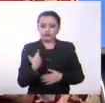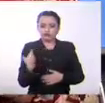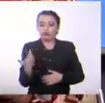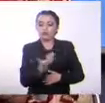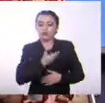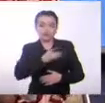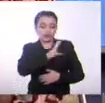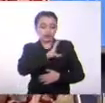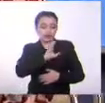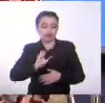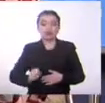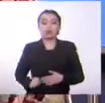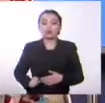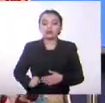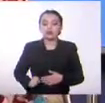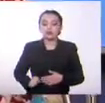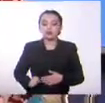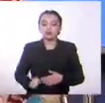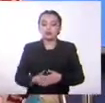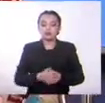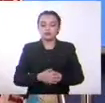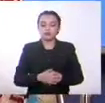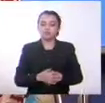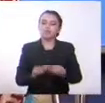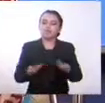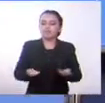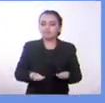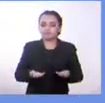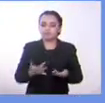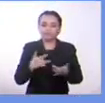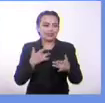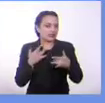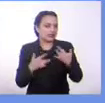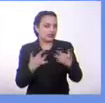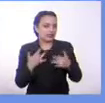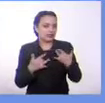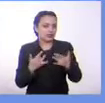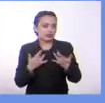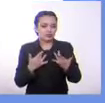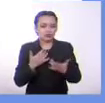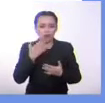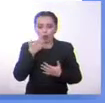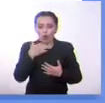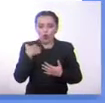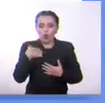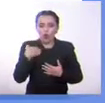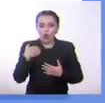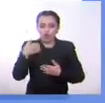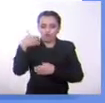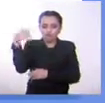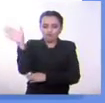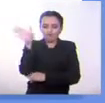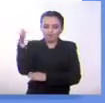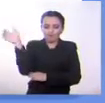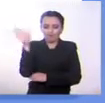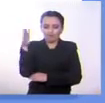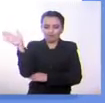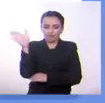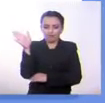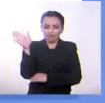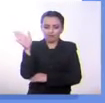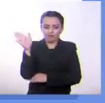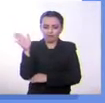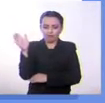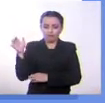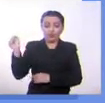¿verdad? Pero también nos sentimos muy orgullosos, por ejemplo, de nuestra bandera, de nuestro himno